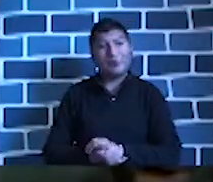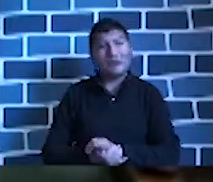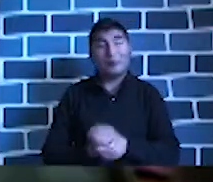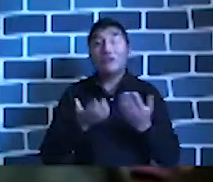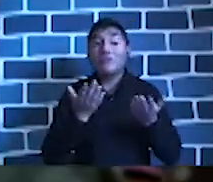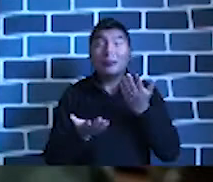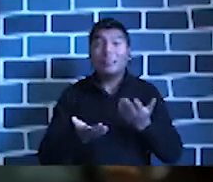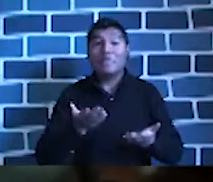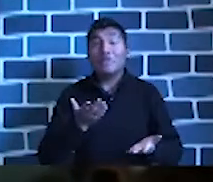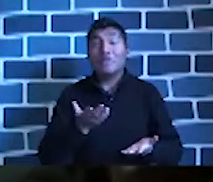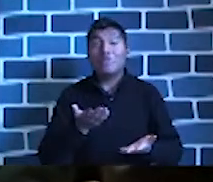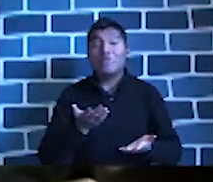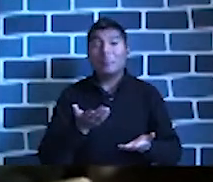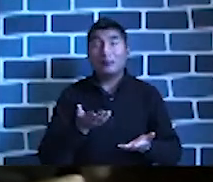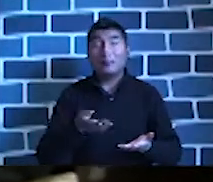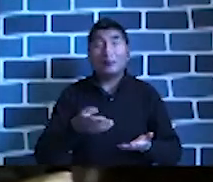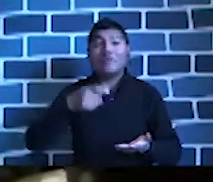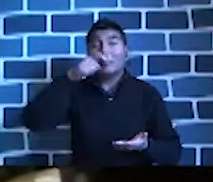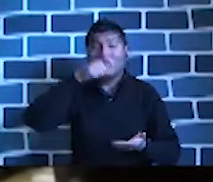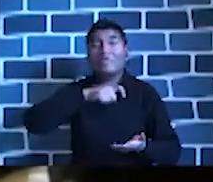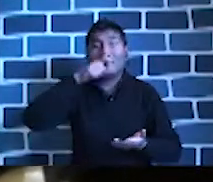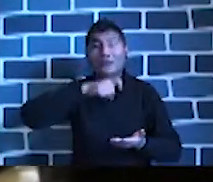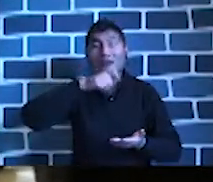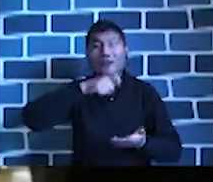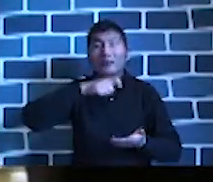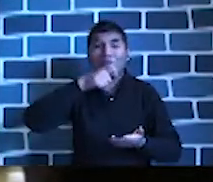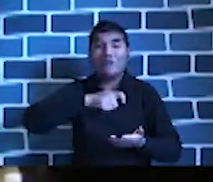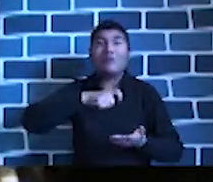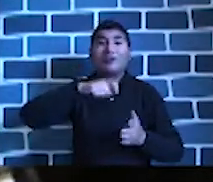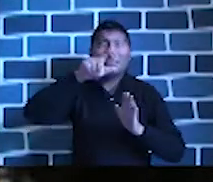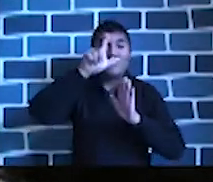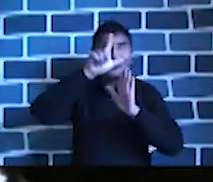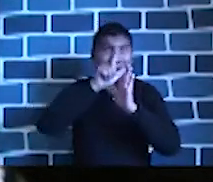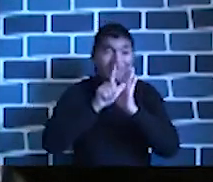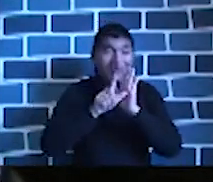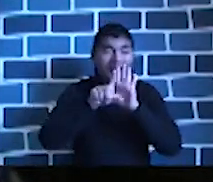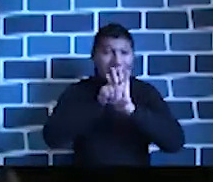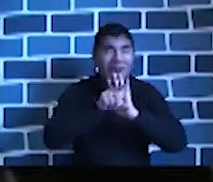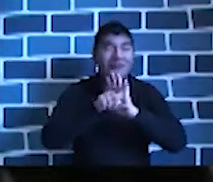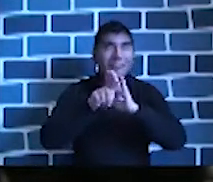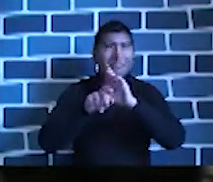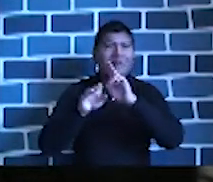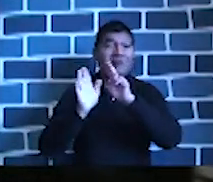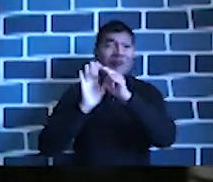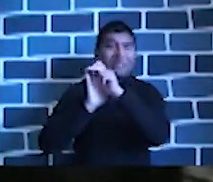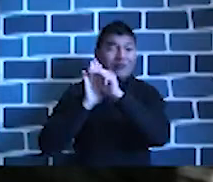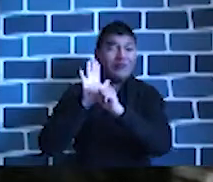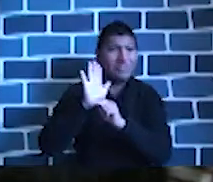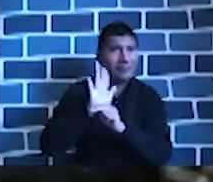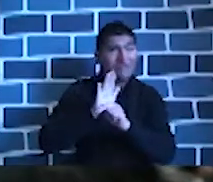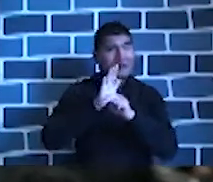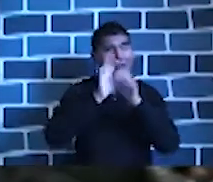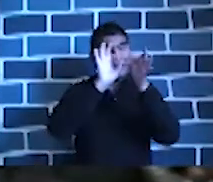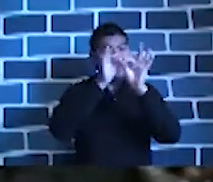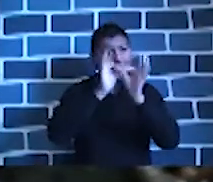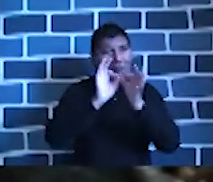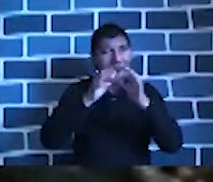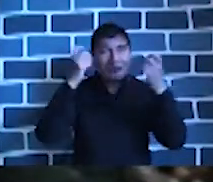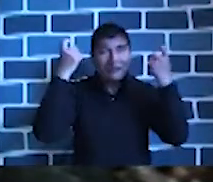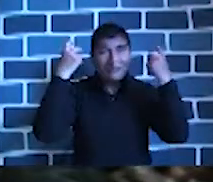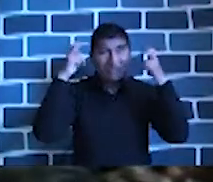Si bien son necesarias leyes, normas y tratados que regulen los temas